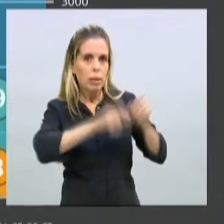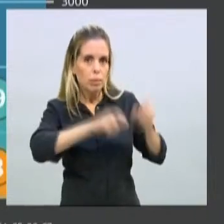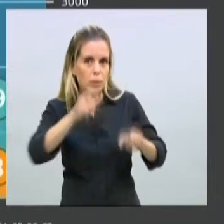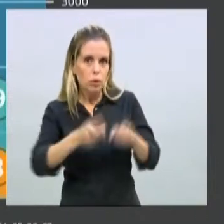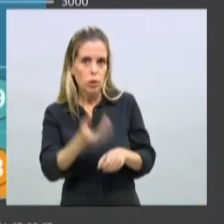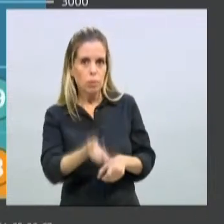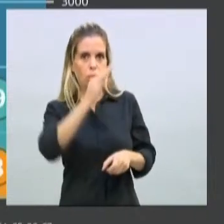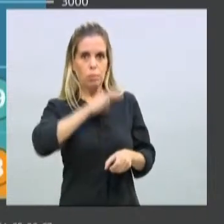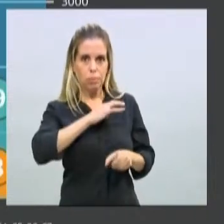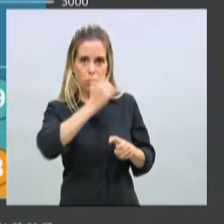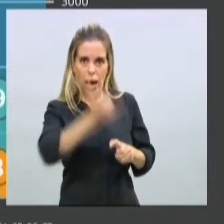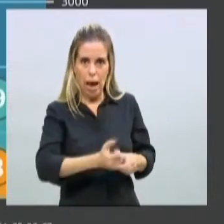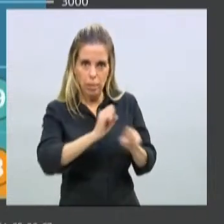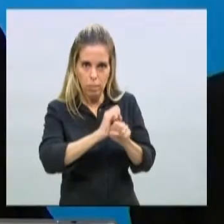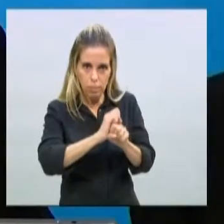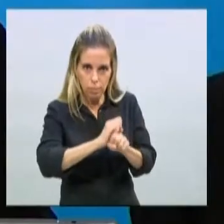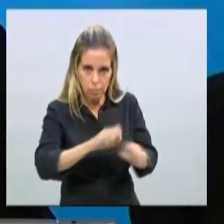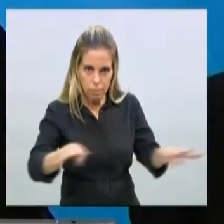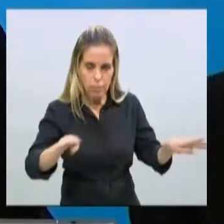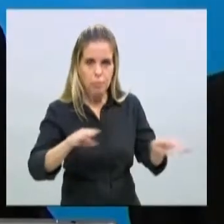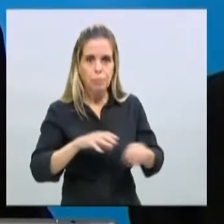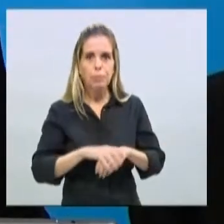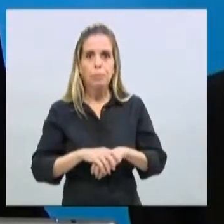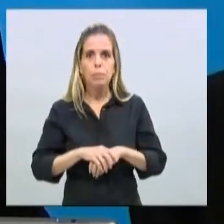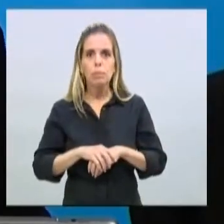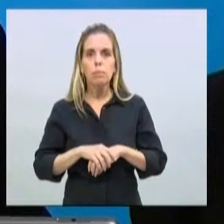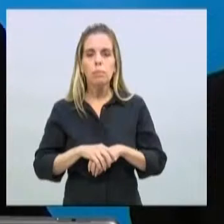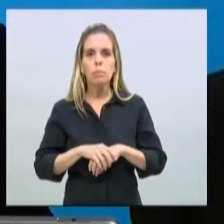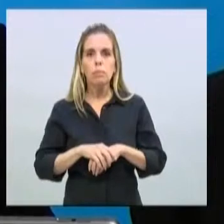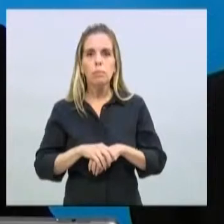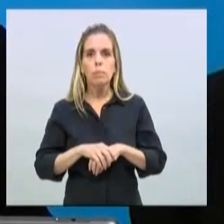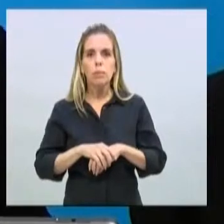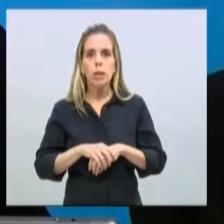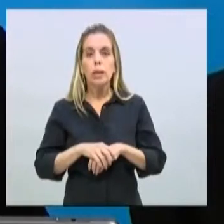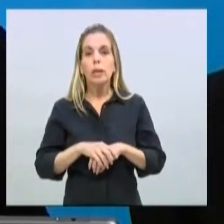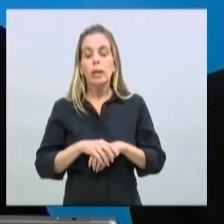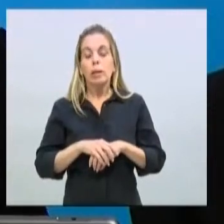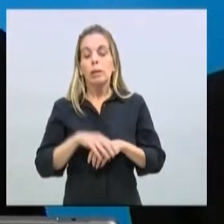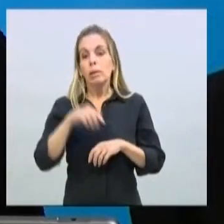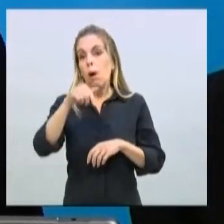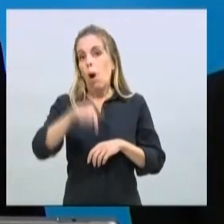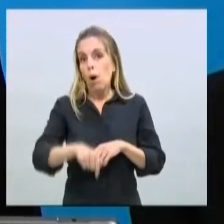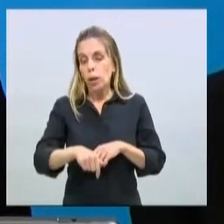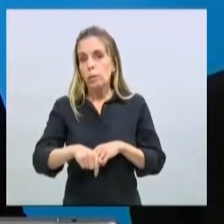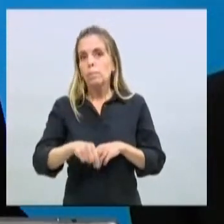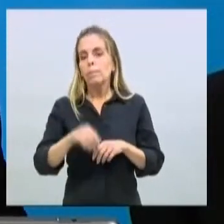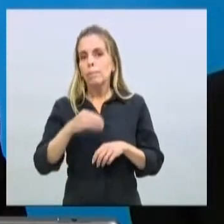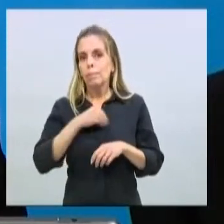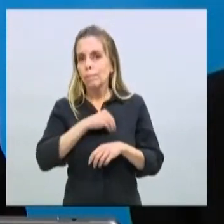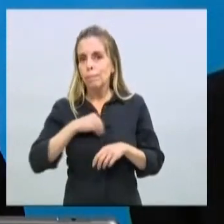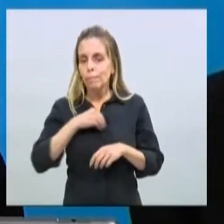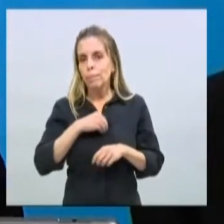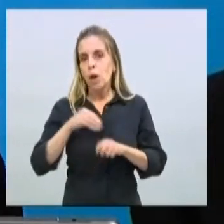diferente, que es el que ve la pantalla hoy, y debemos lamentar 8 nuevos fallecimientos.